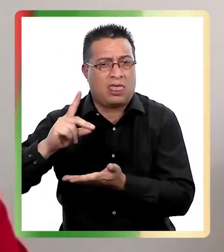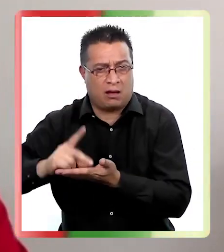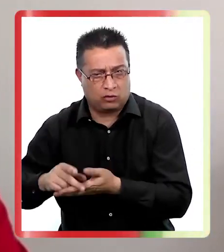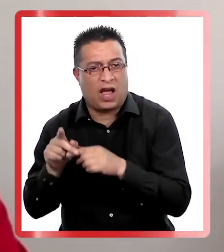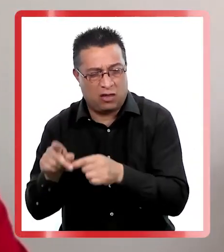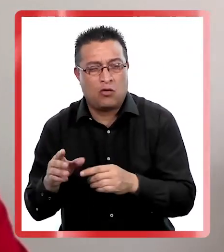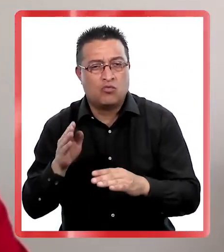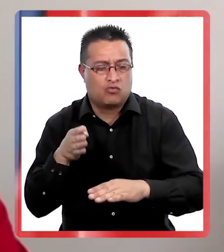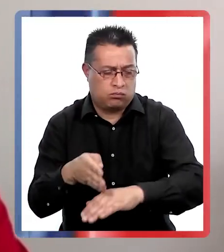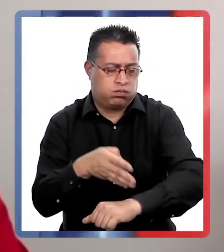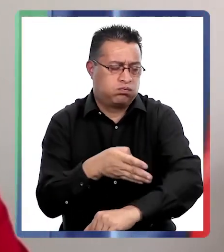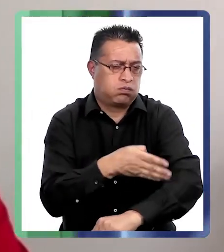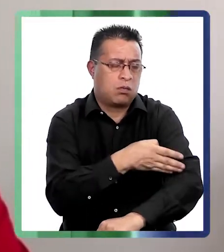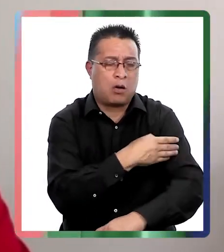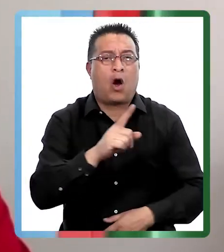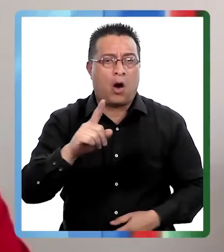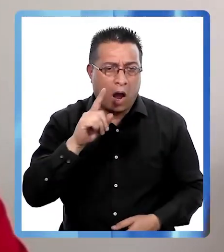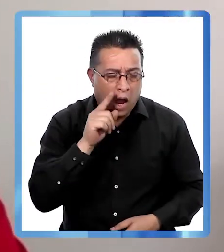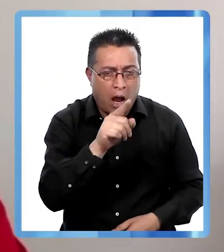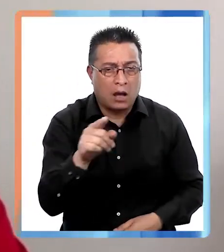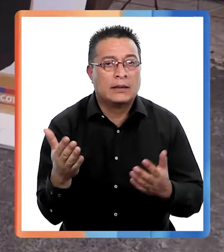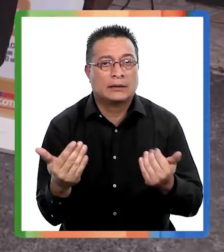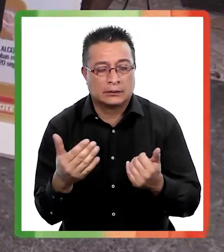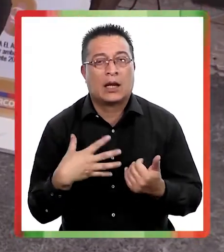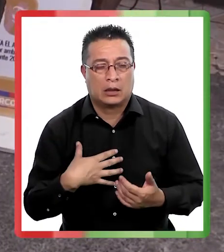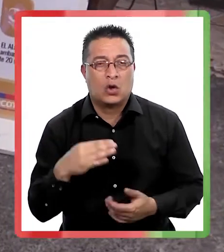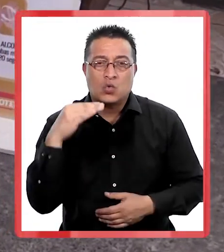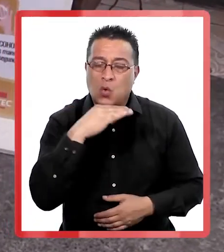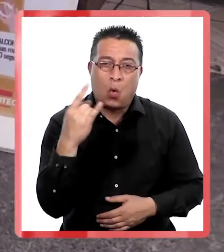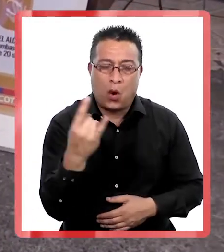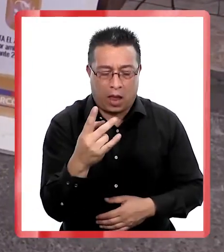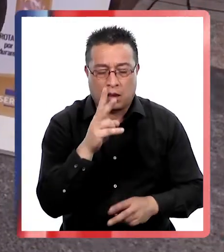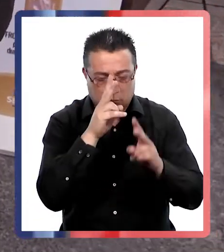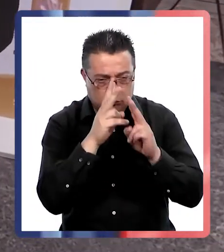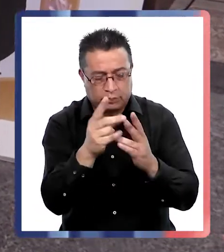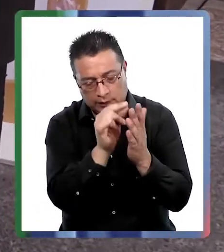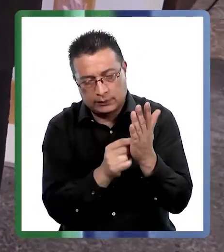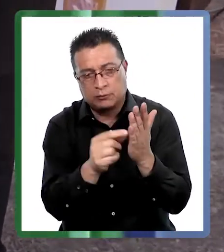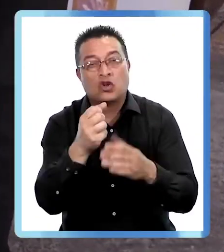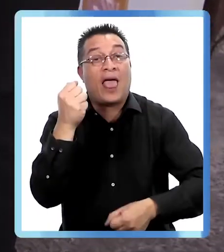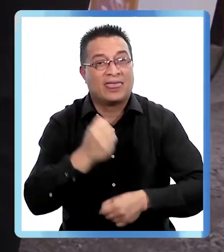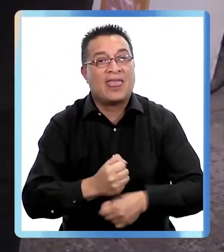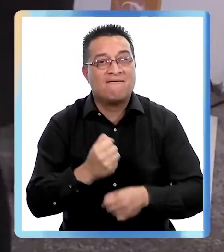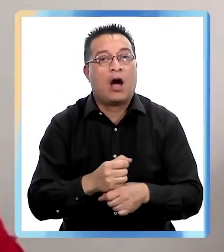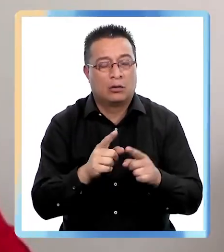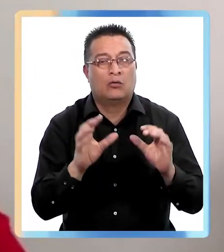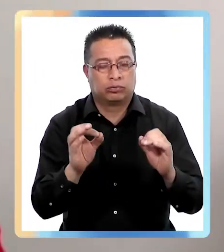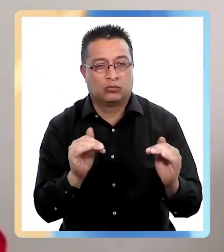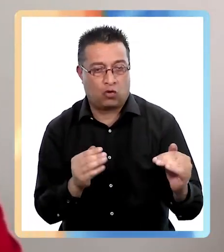del país, diría yo, donde existe una necesidad urgente también de que el reconocimiento del trabajo tenga también una